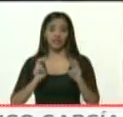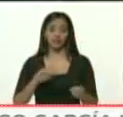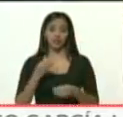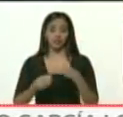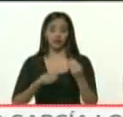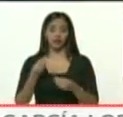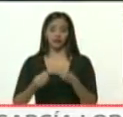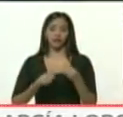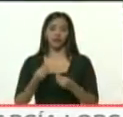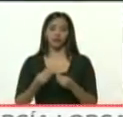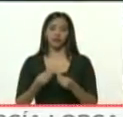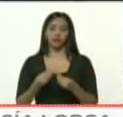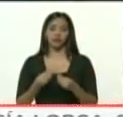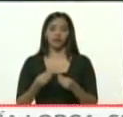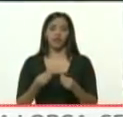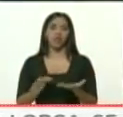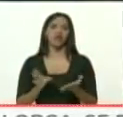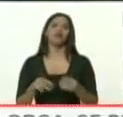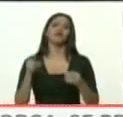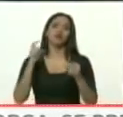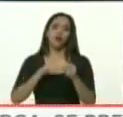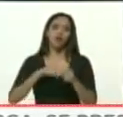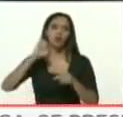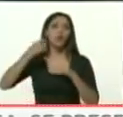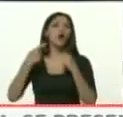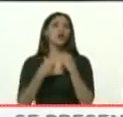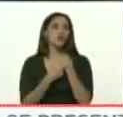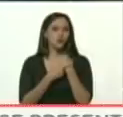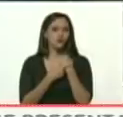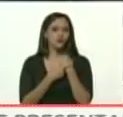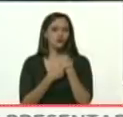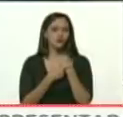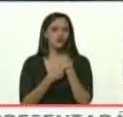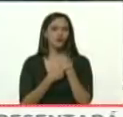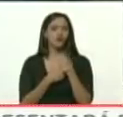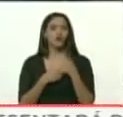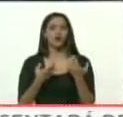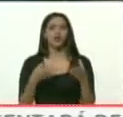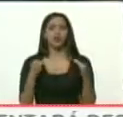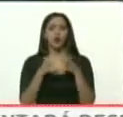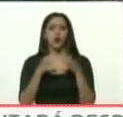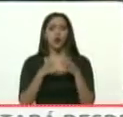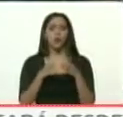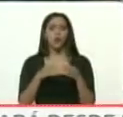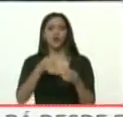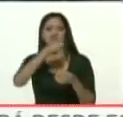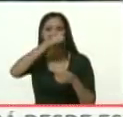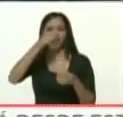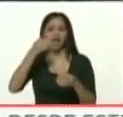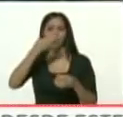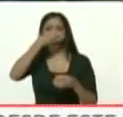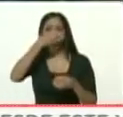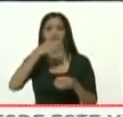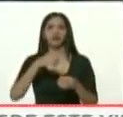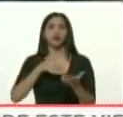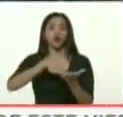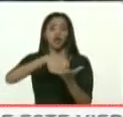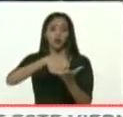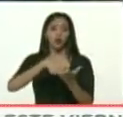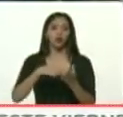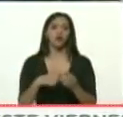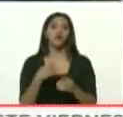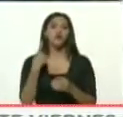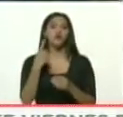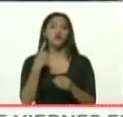haciendo, de la vinculación de Juan Guaidó con esta banda narcoparamilitar Los Rastrojos, una de las bandas